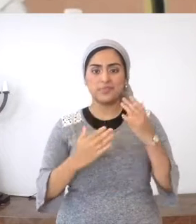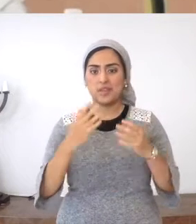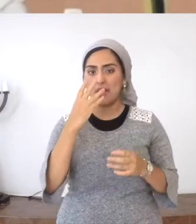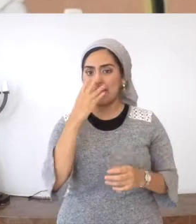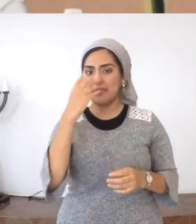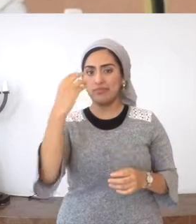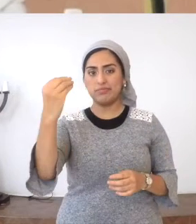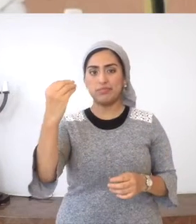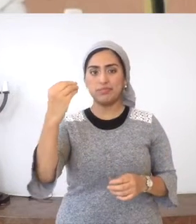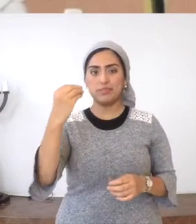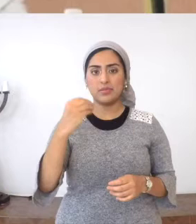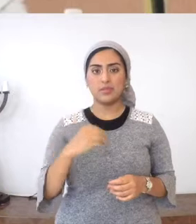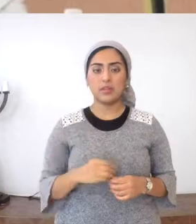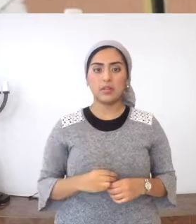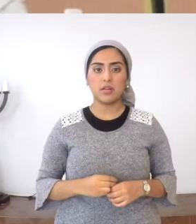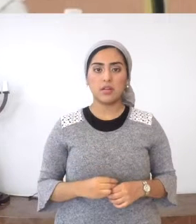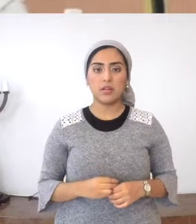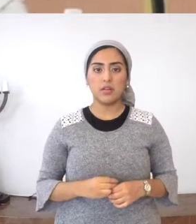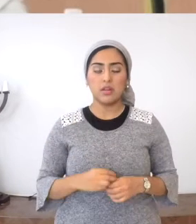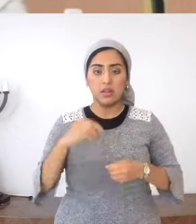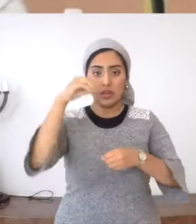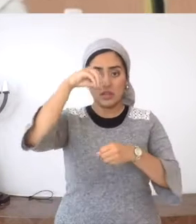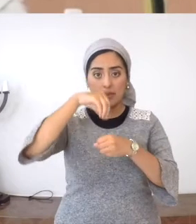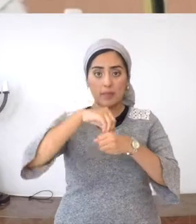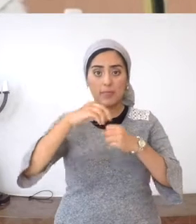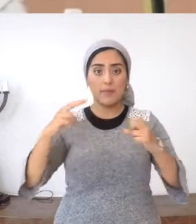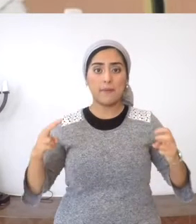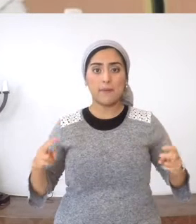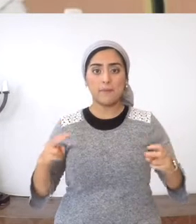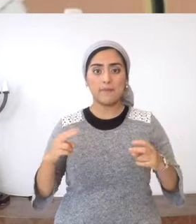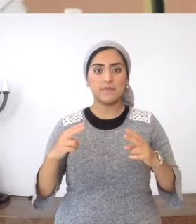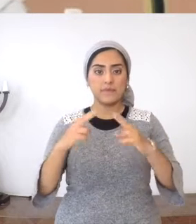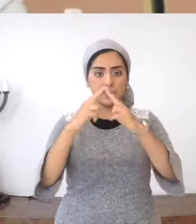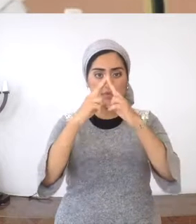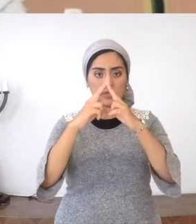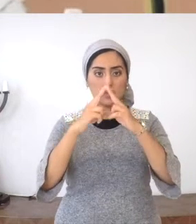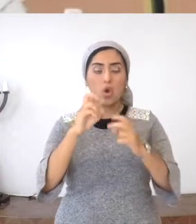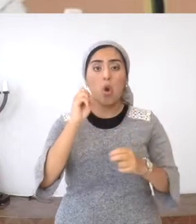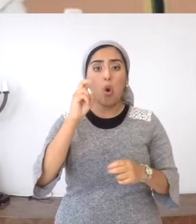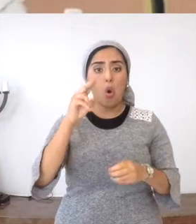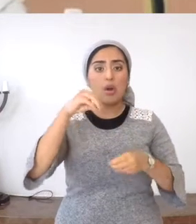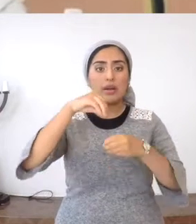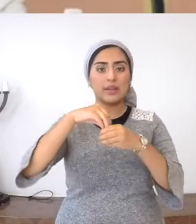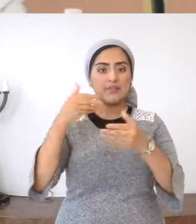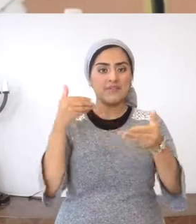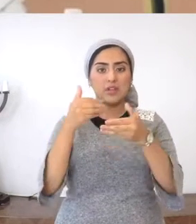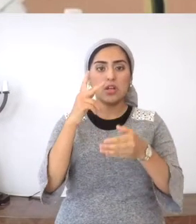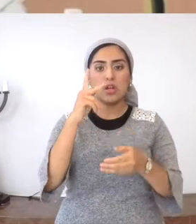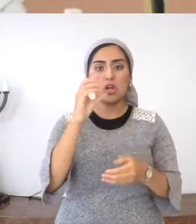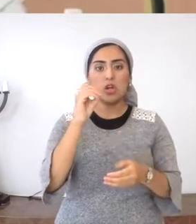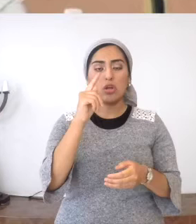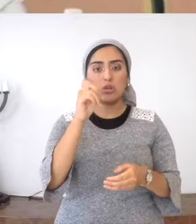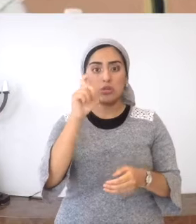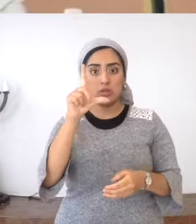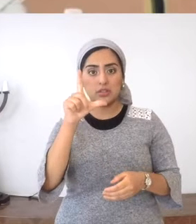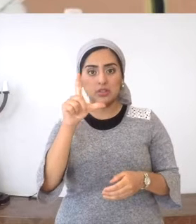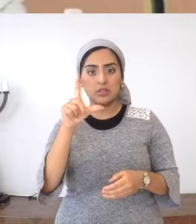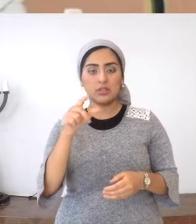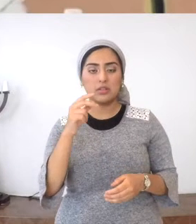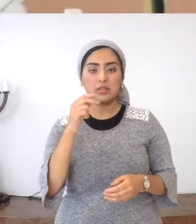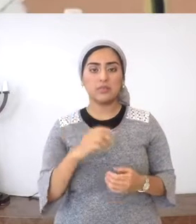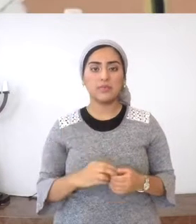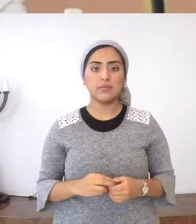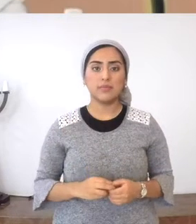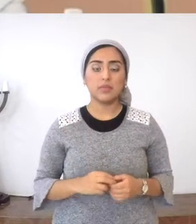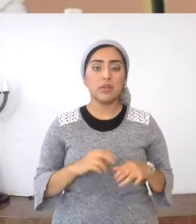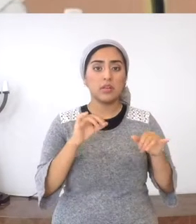ver Zorros Zorros En el monte Del templo Así como también Se vio una serpiente